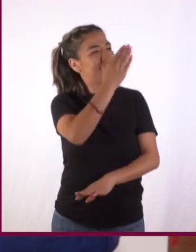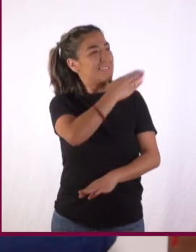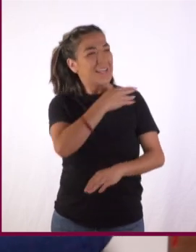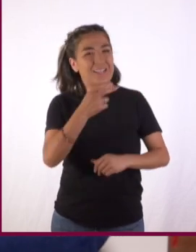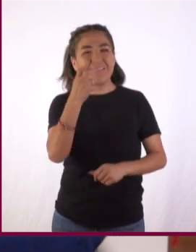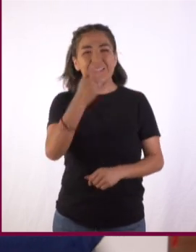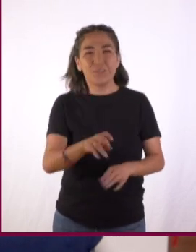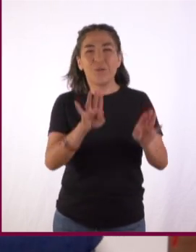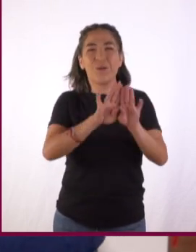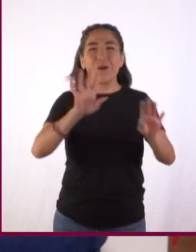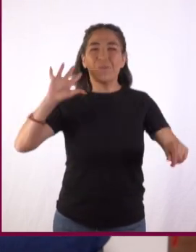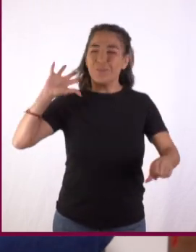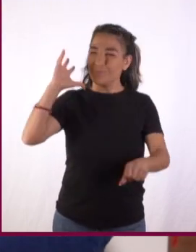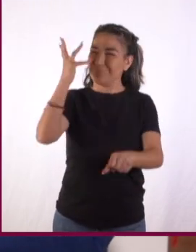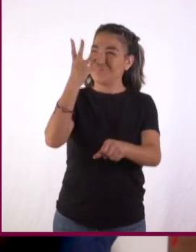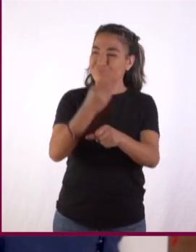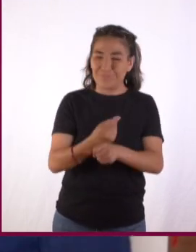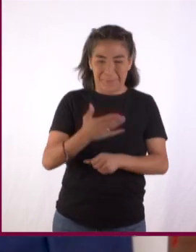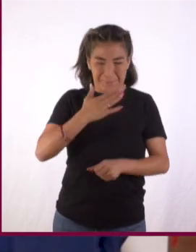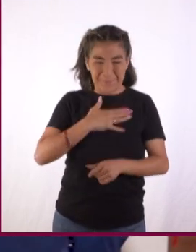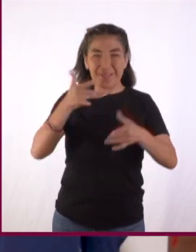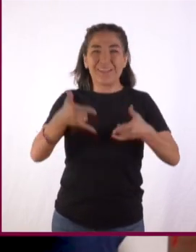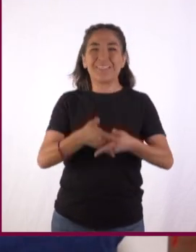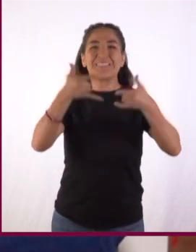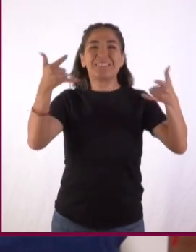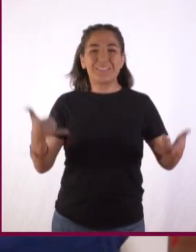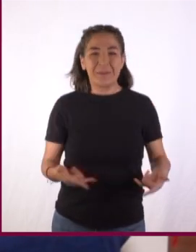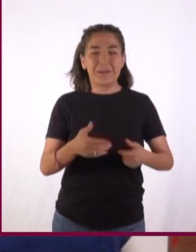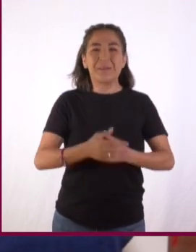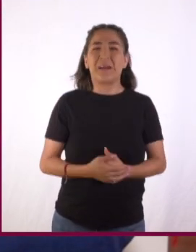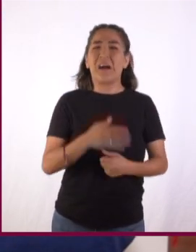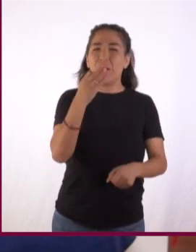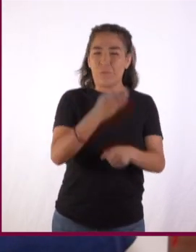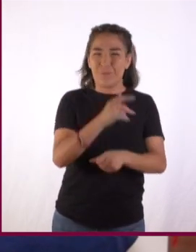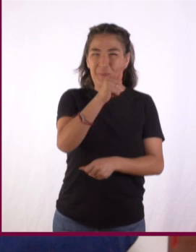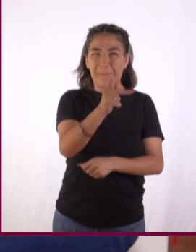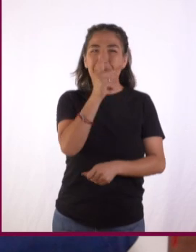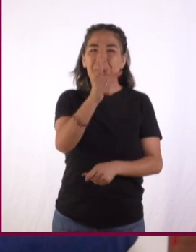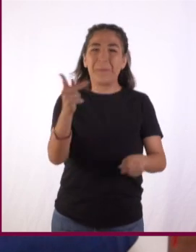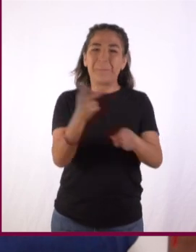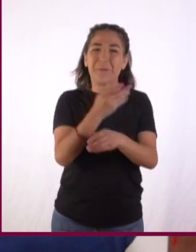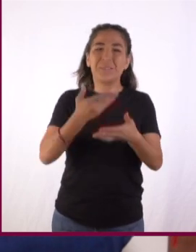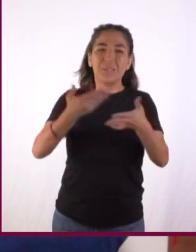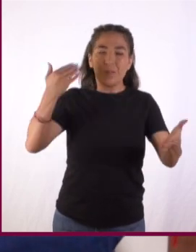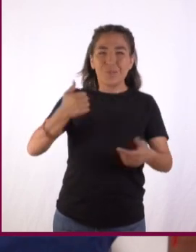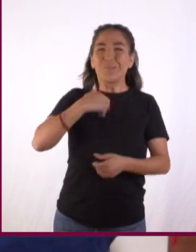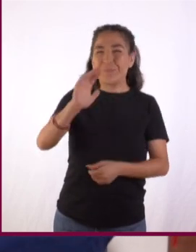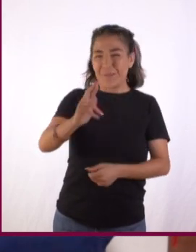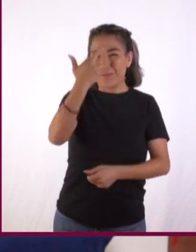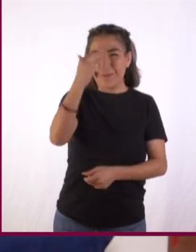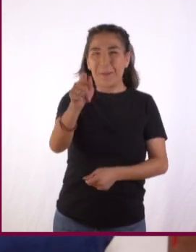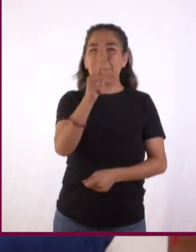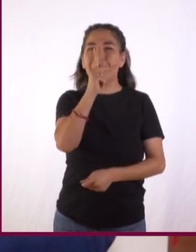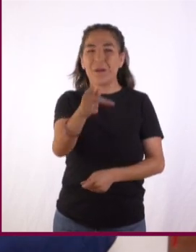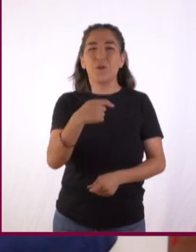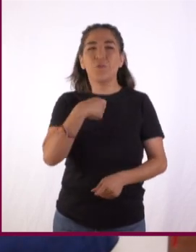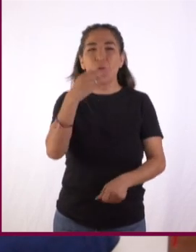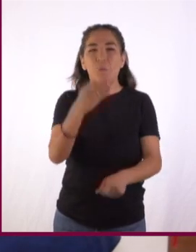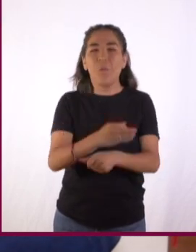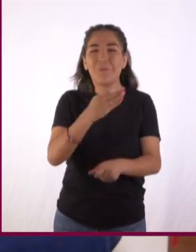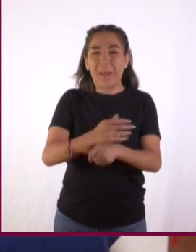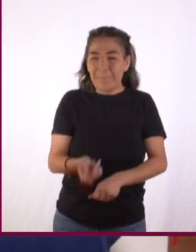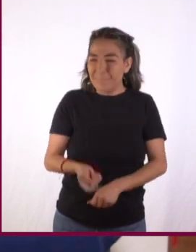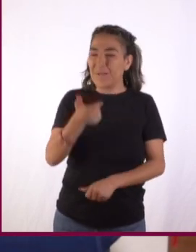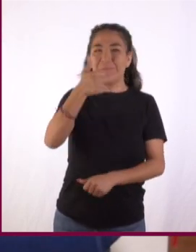El pasado y todo aquello que conforma nuestras historias. Lismara, ahora que hablamos de palabras del pasado, me acabo de acordar de una palabra